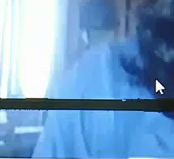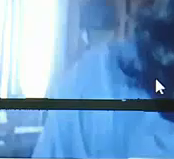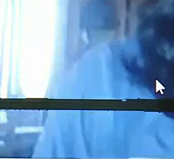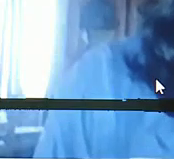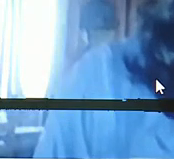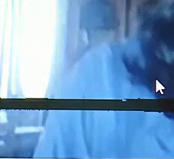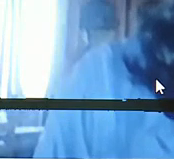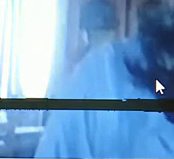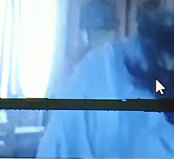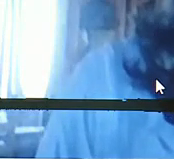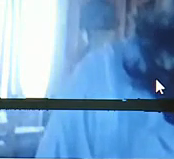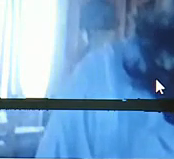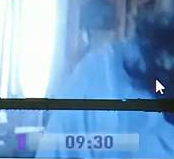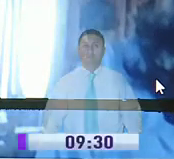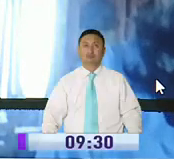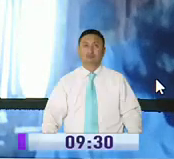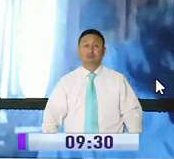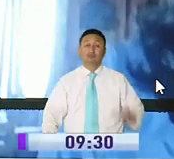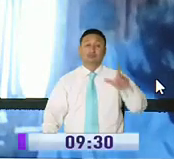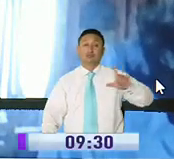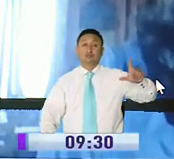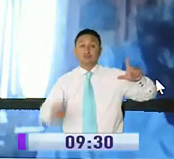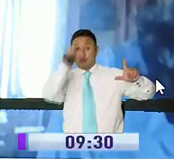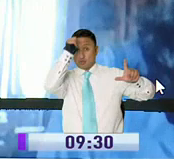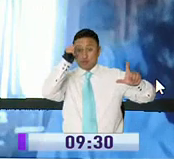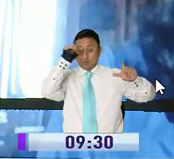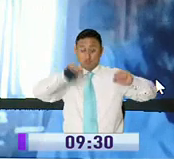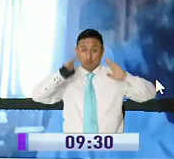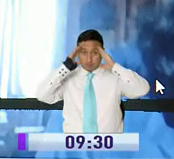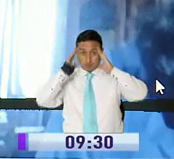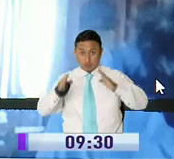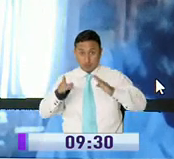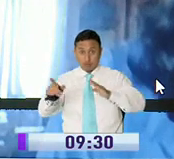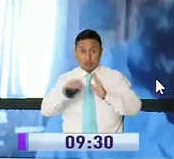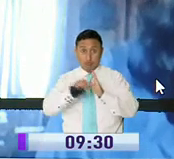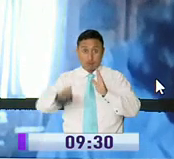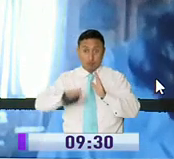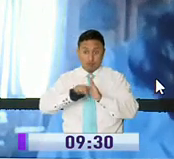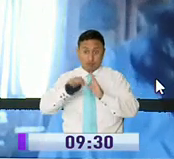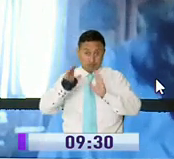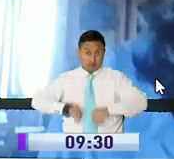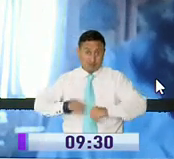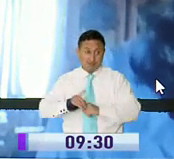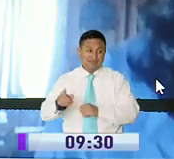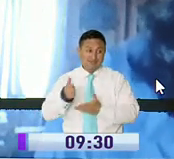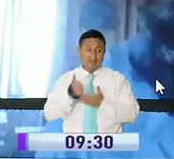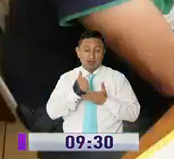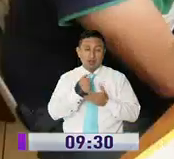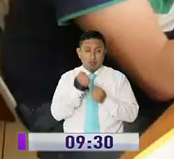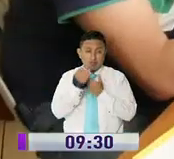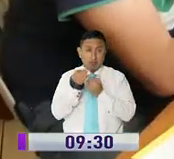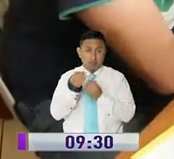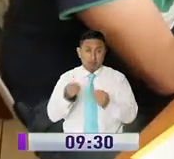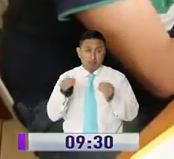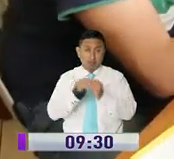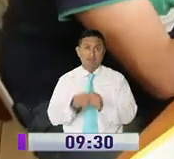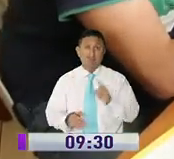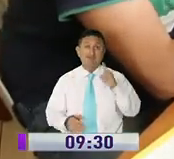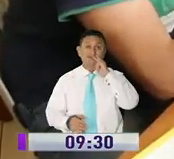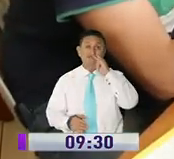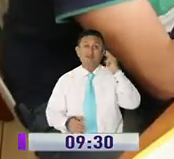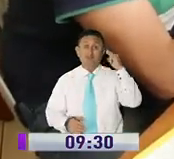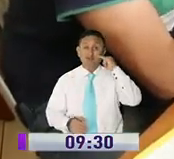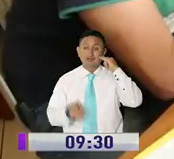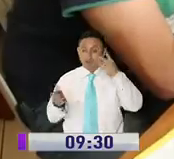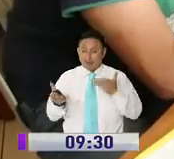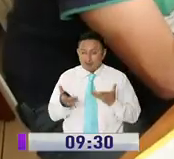0992987588. Bueno, podemos atenderles de lunes a domingo en cualquier horario para recibir sus donaciones y darles mayor información. Estos pequeños